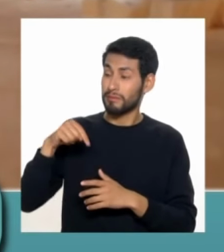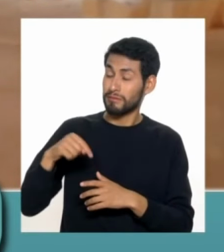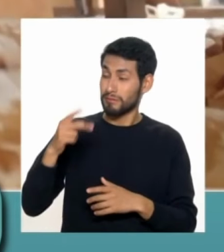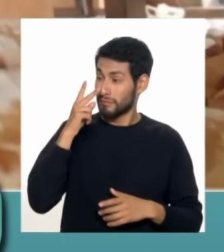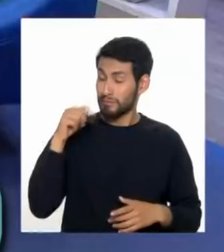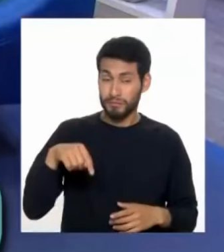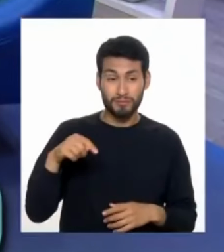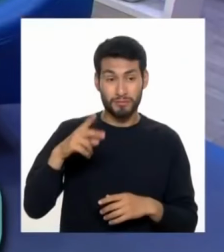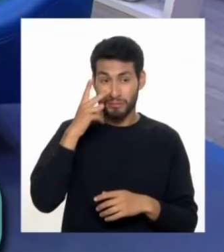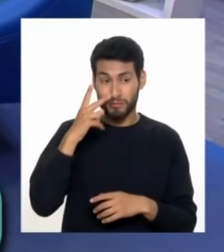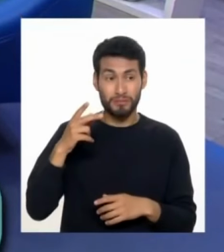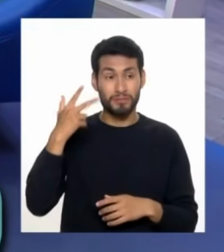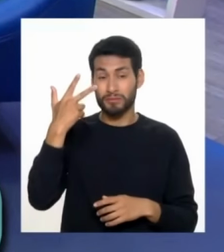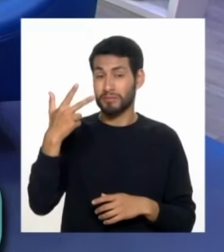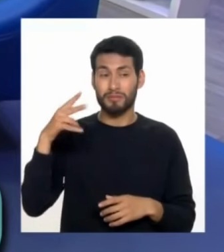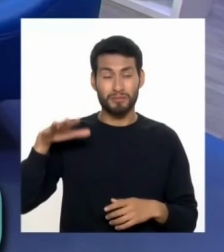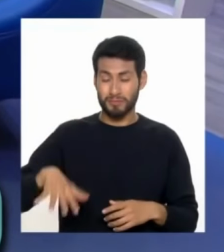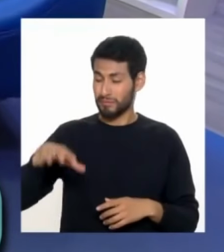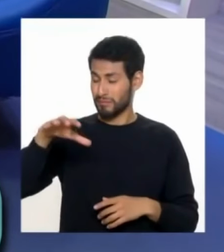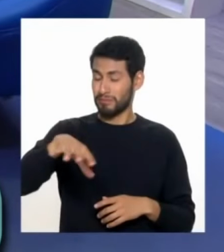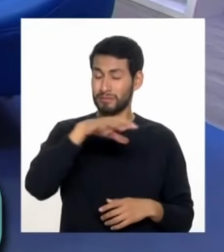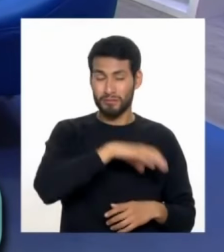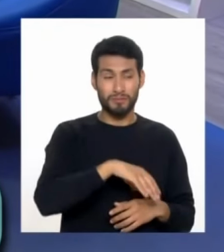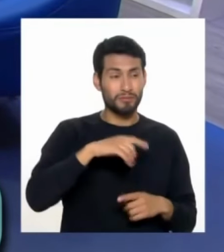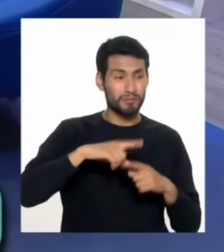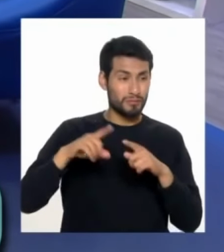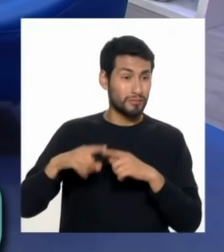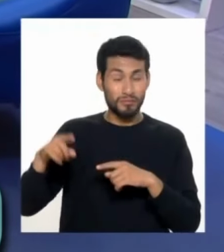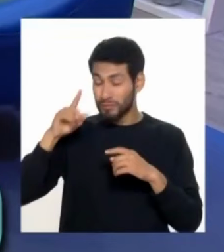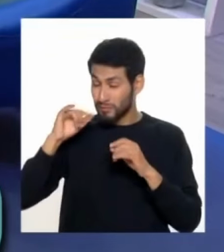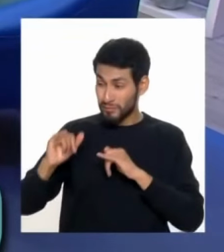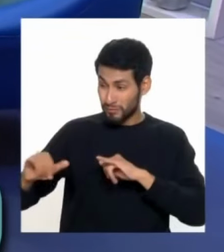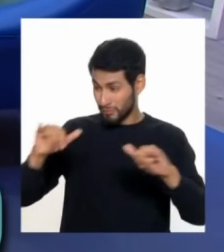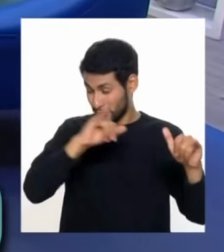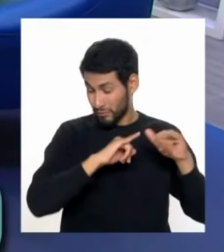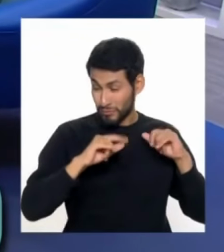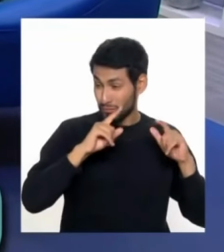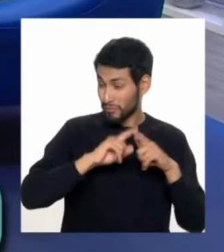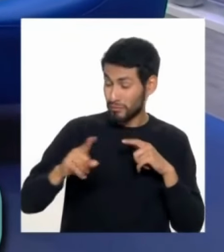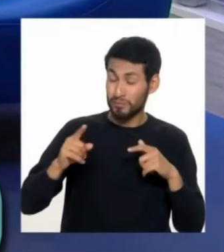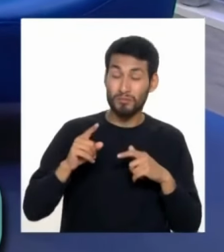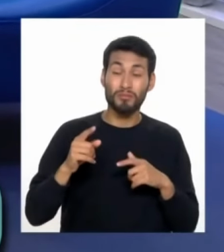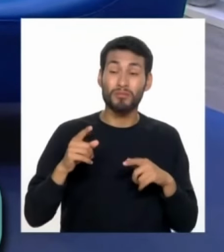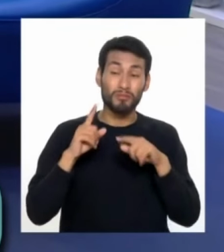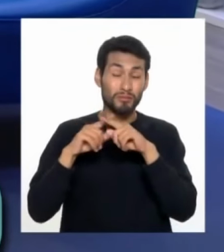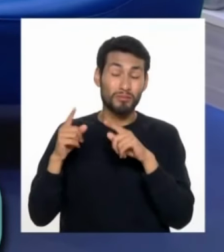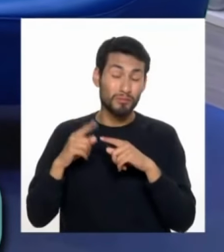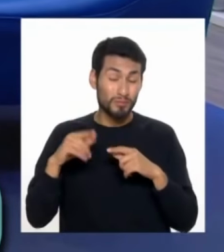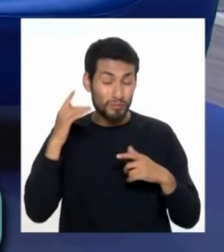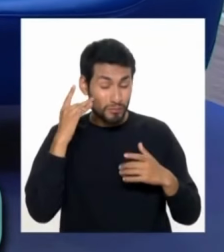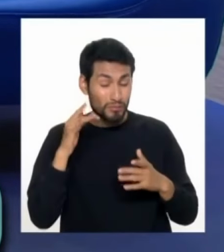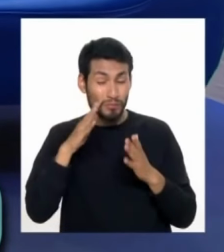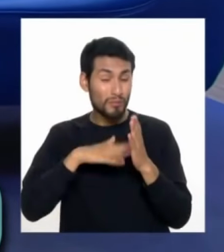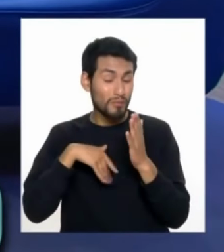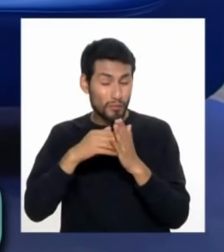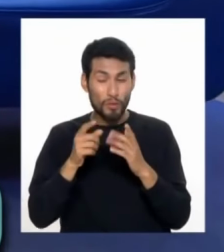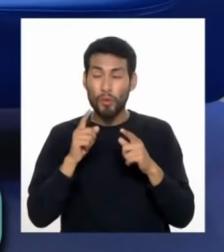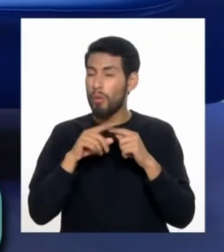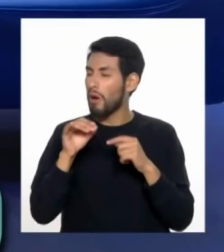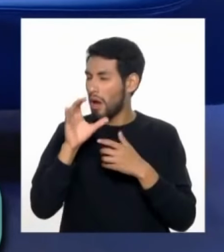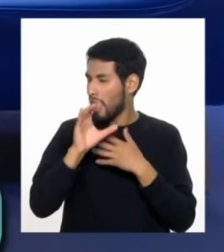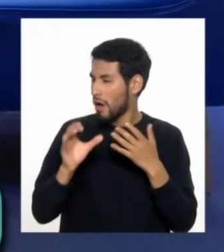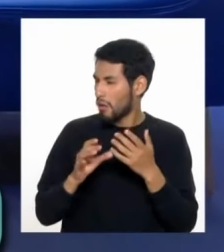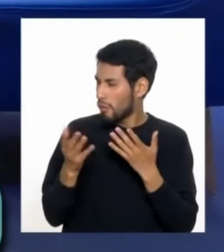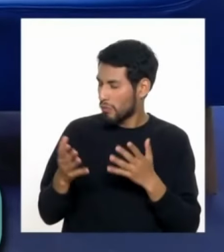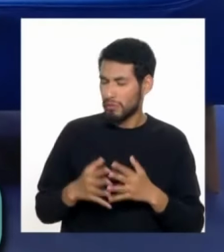Aquí en el estudio tenemos tres modelos de cajón. ¿Es el mismo cajón simplemente con distinta pintura o cada uno tiene una